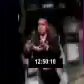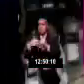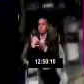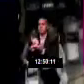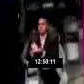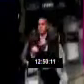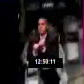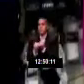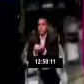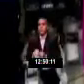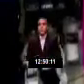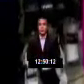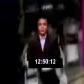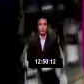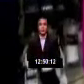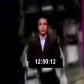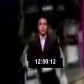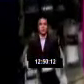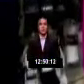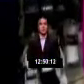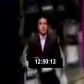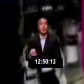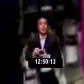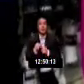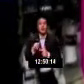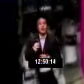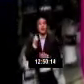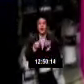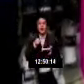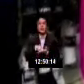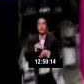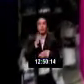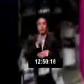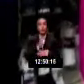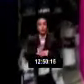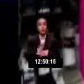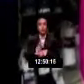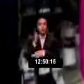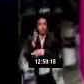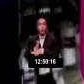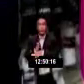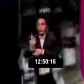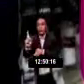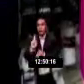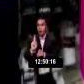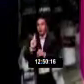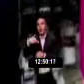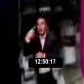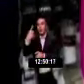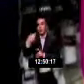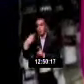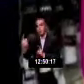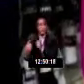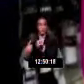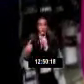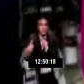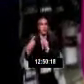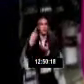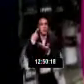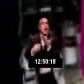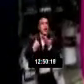escalas cada día, les voy turnando. Es una manera de cómo ayudar, porque no solamente es para mí la situación que